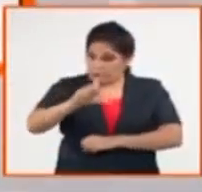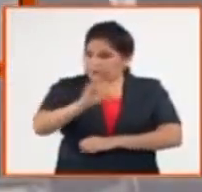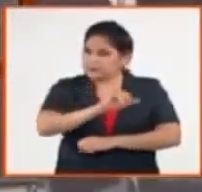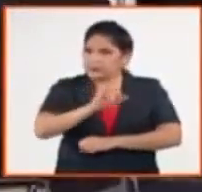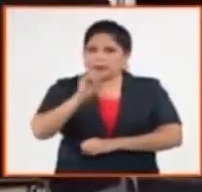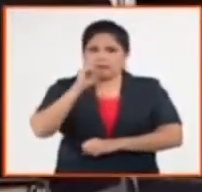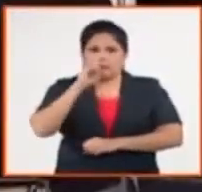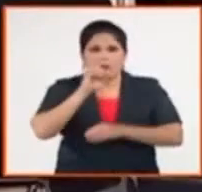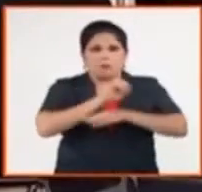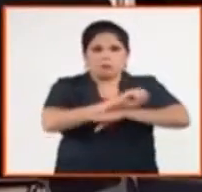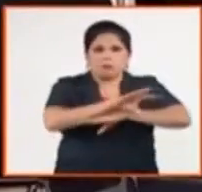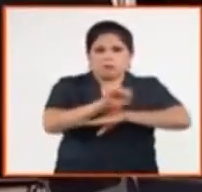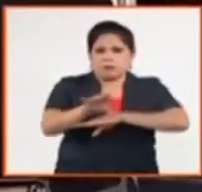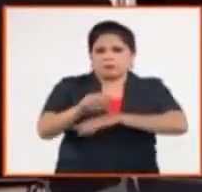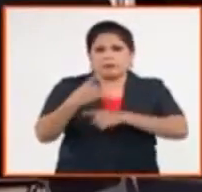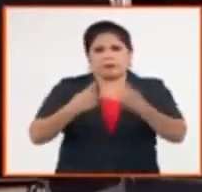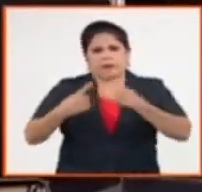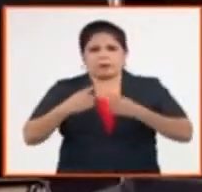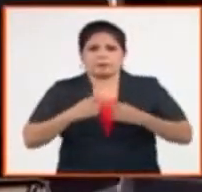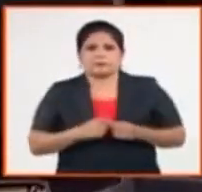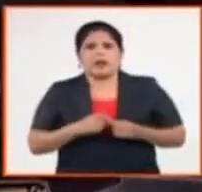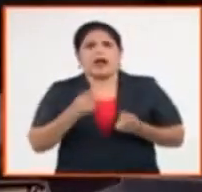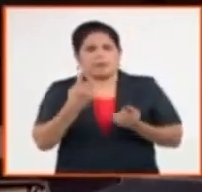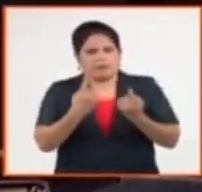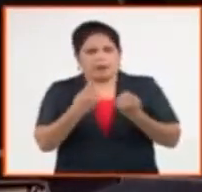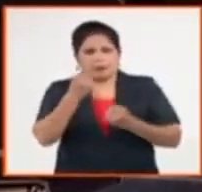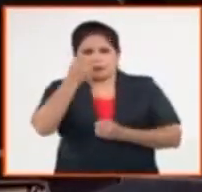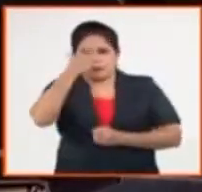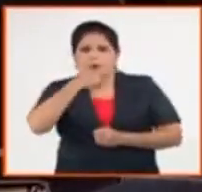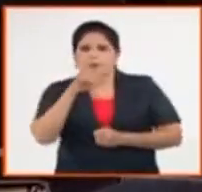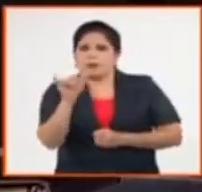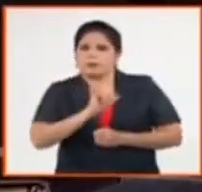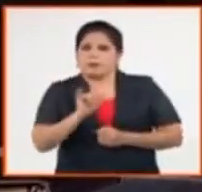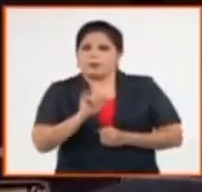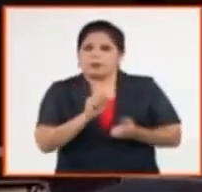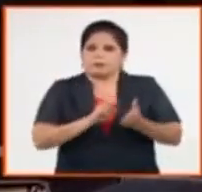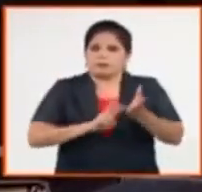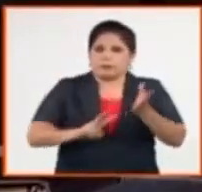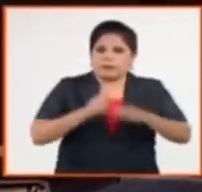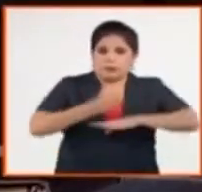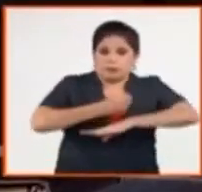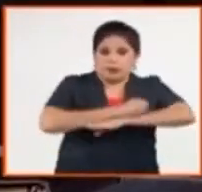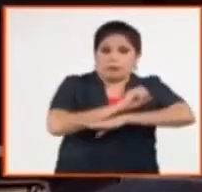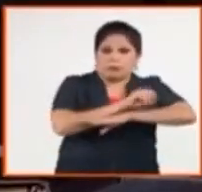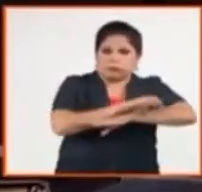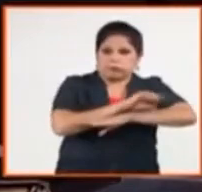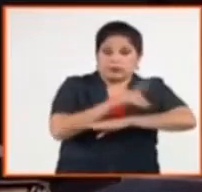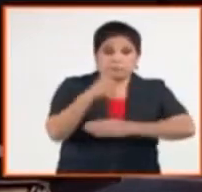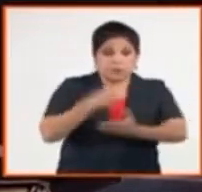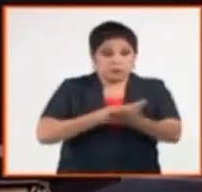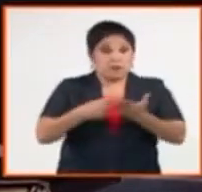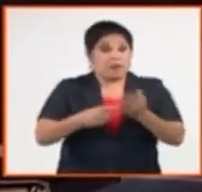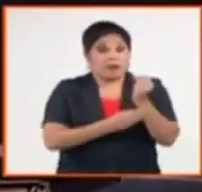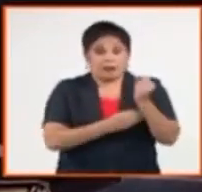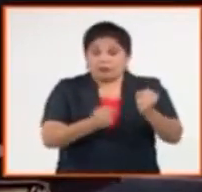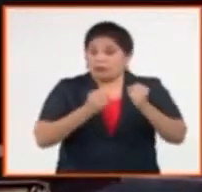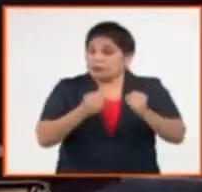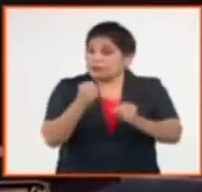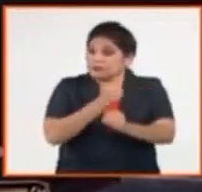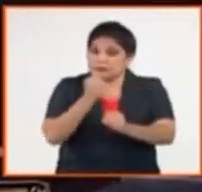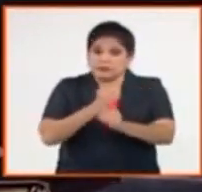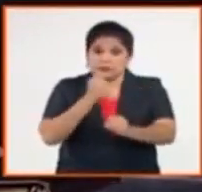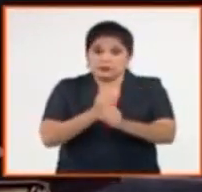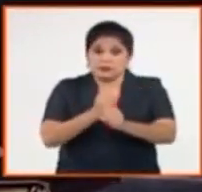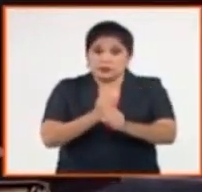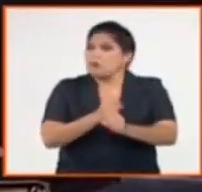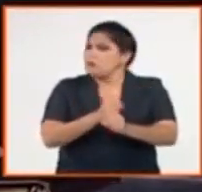y Ciego de Ávila. Por lo tanto, tenemos una semana bien intensa. Nada de